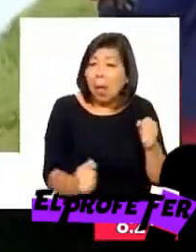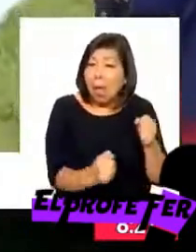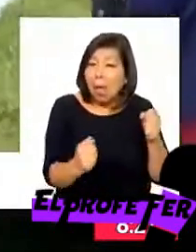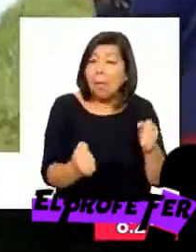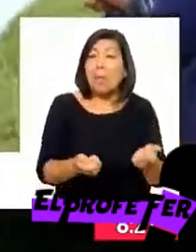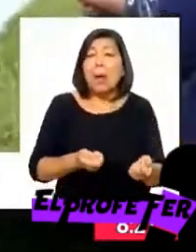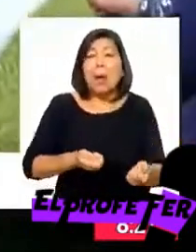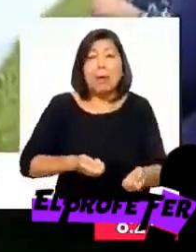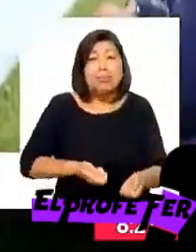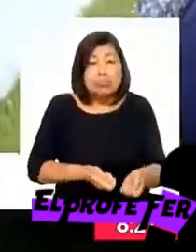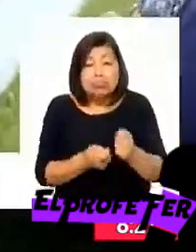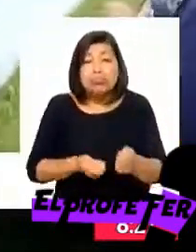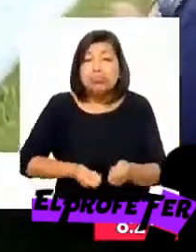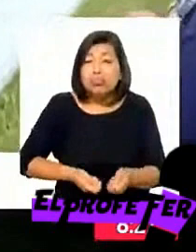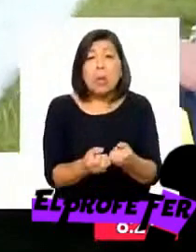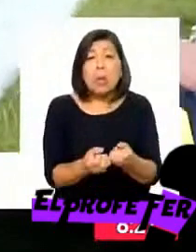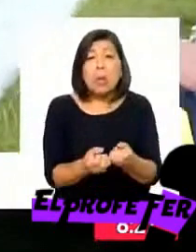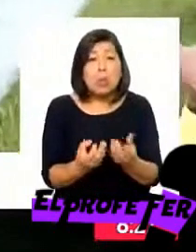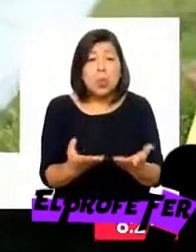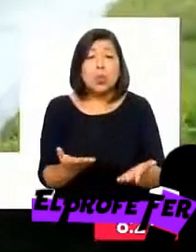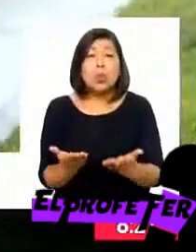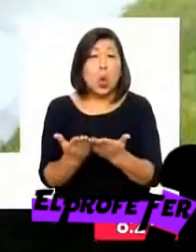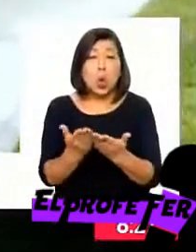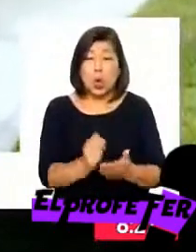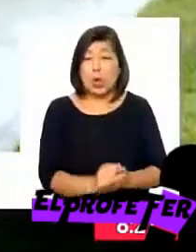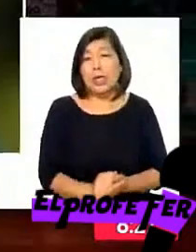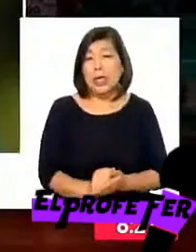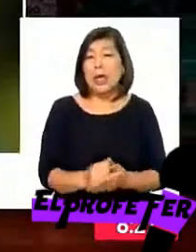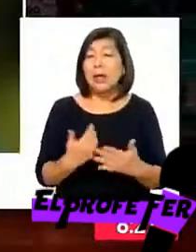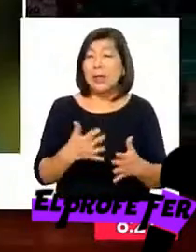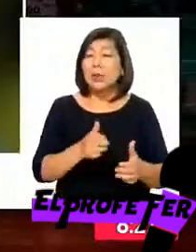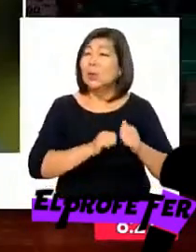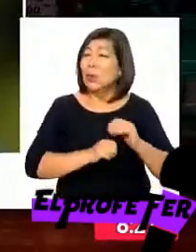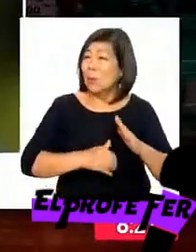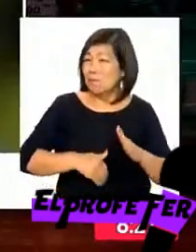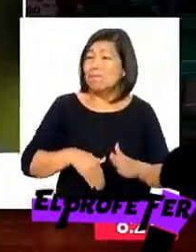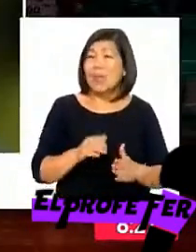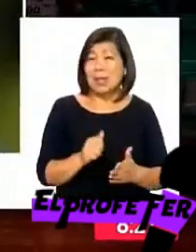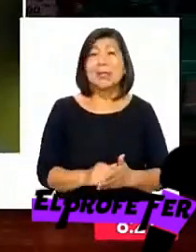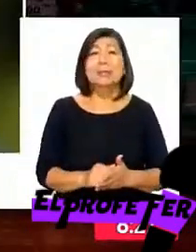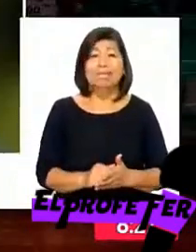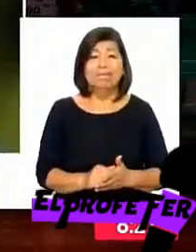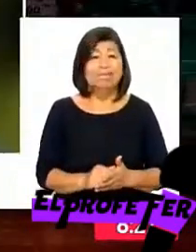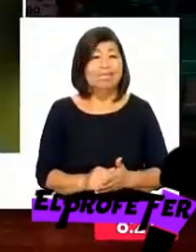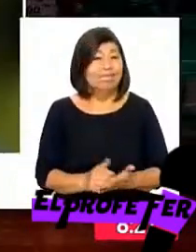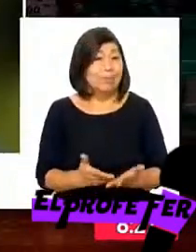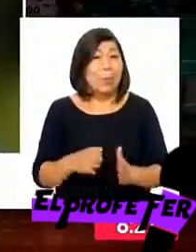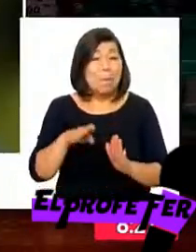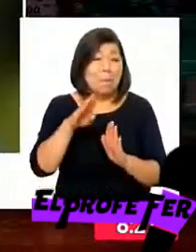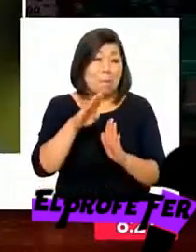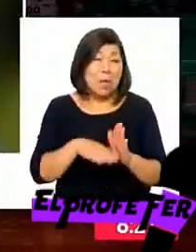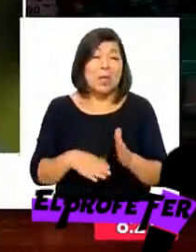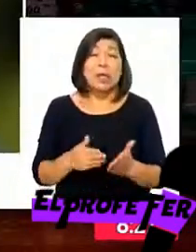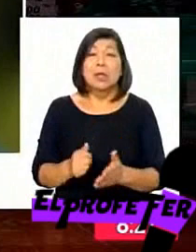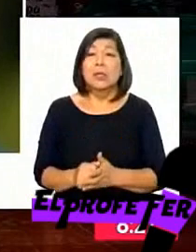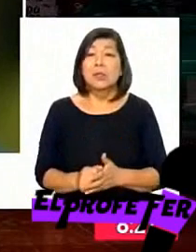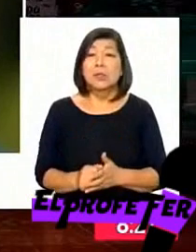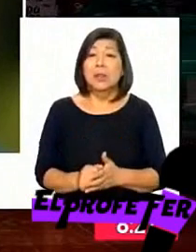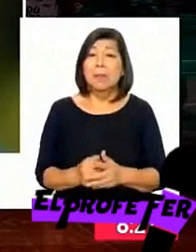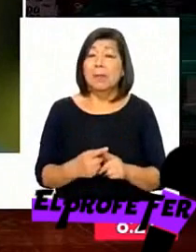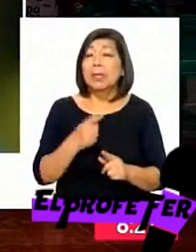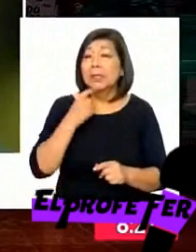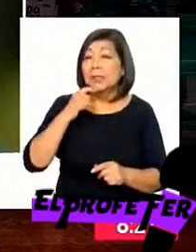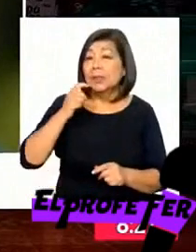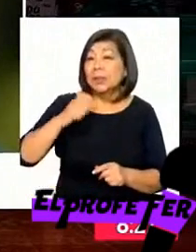recuperación. Hay numerosas instituciones educativas que han sido afectadas de manera menor o leve y lo